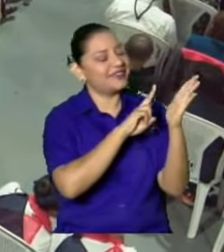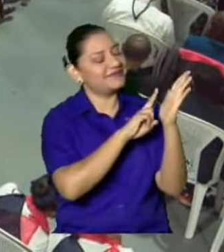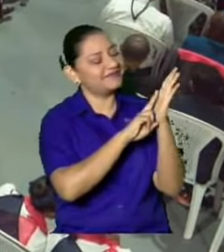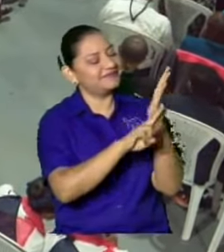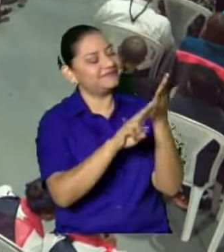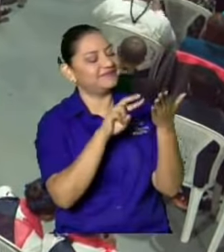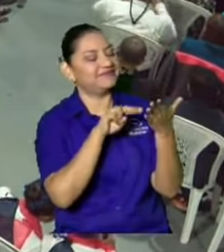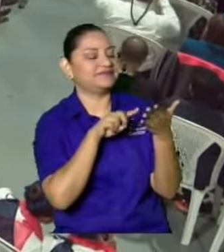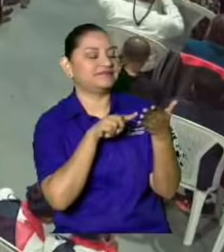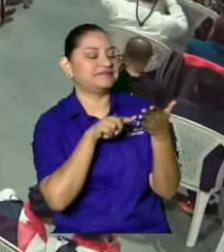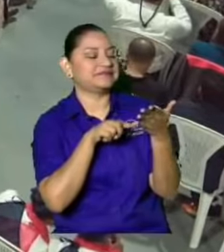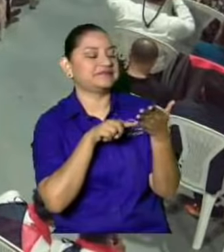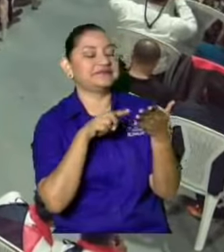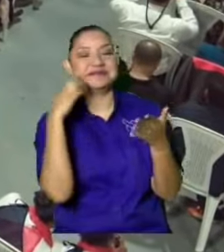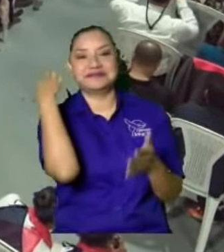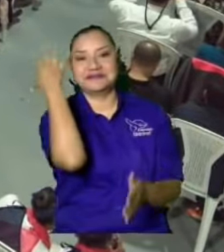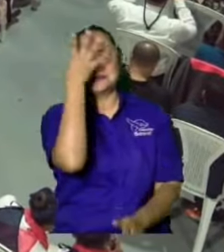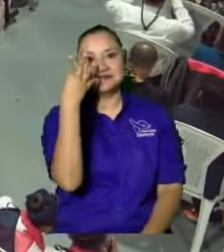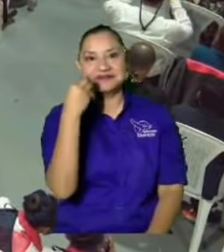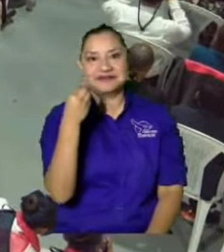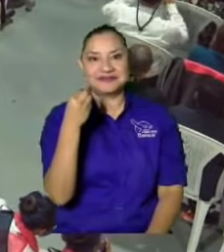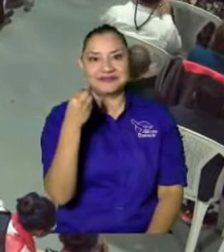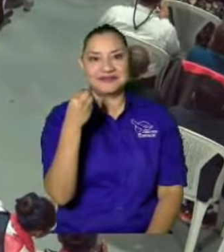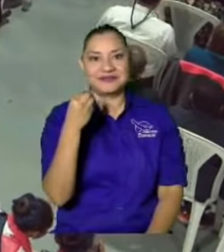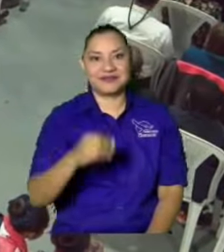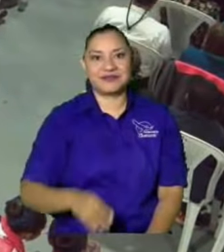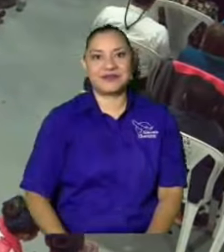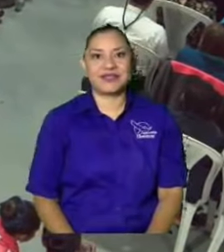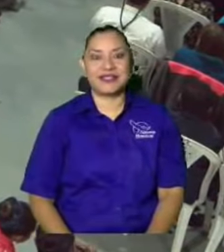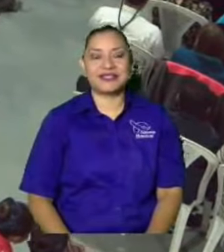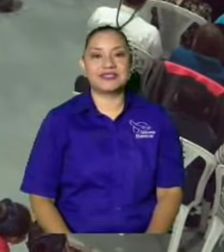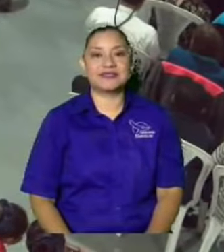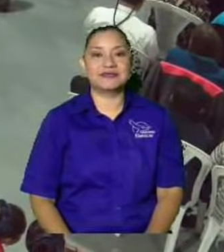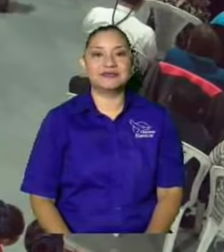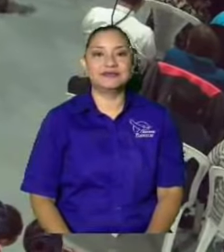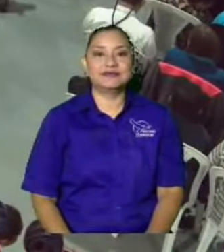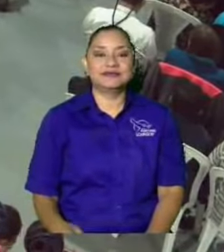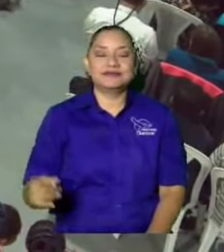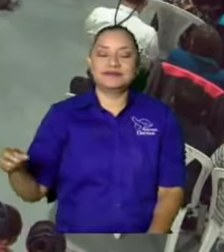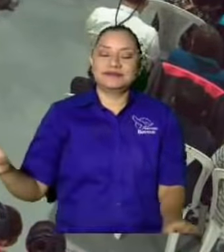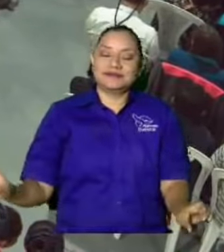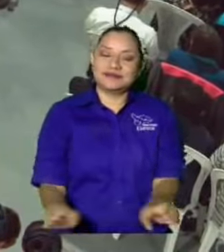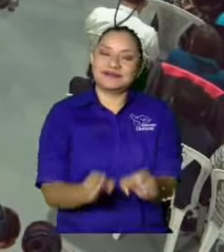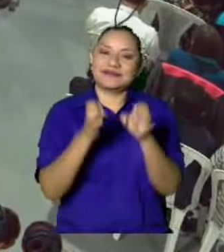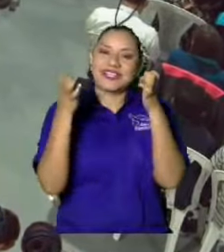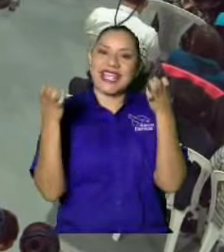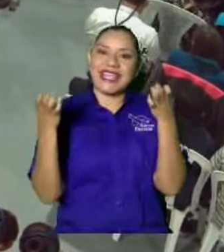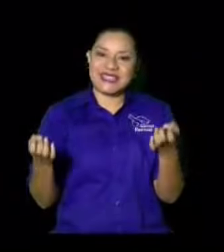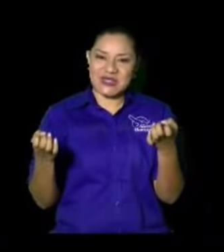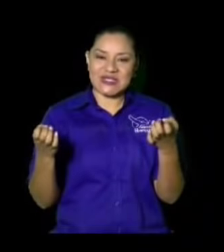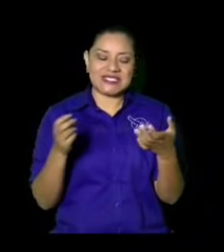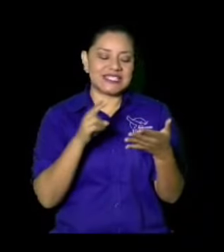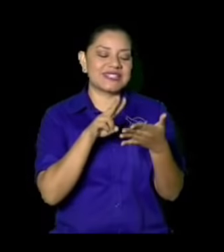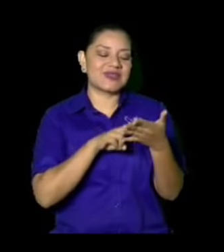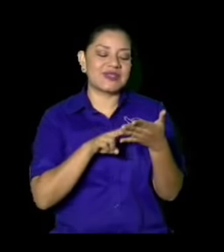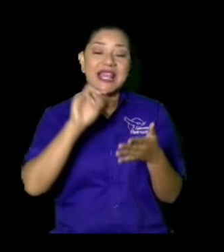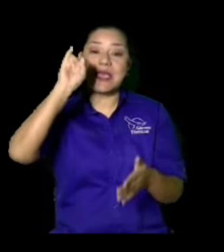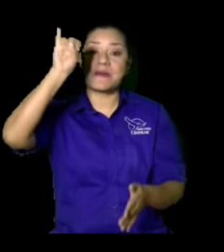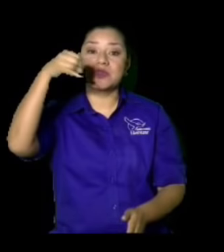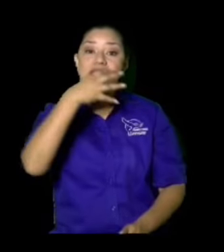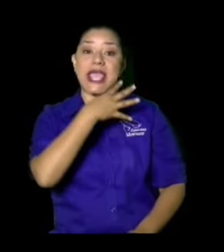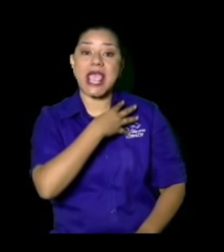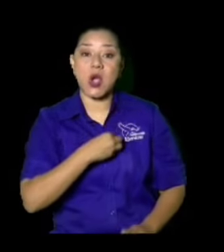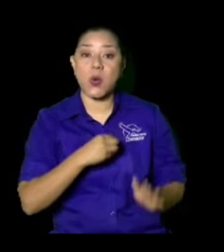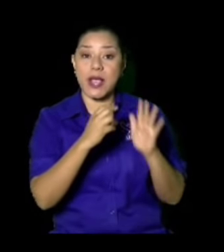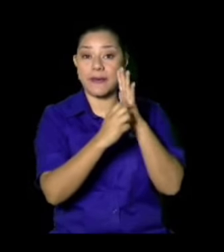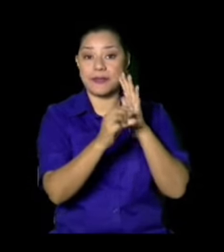tan lindo, tan precioso que viene. Por favor, mire, pues, mire. Entonces, dice Job 33:25,